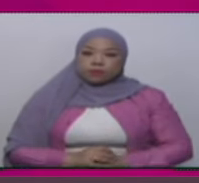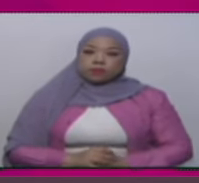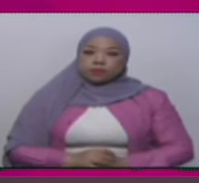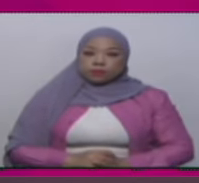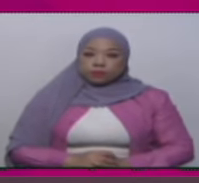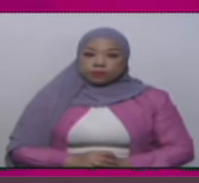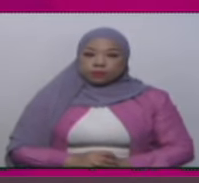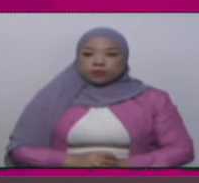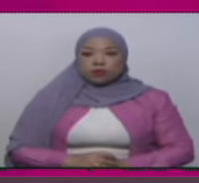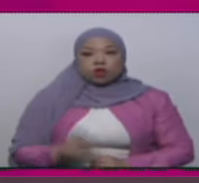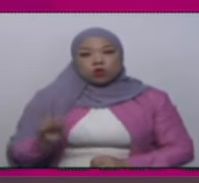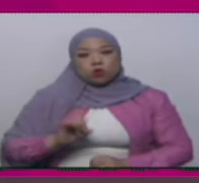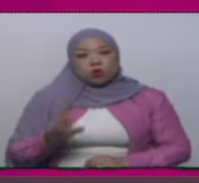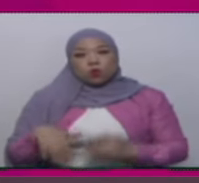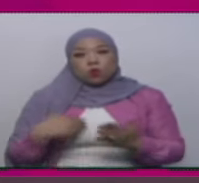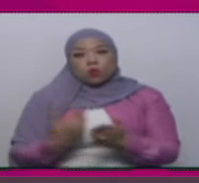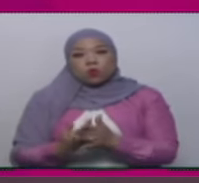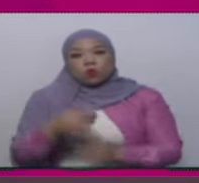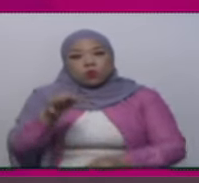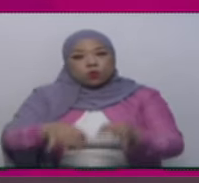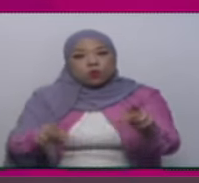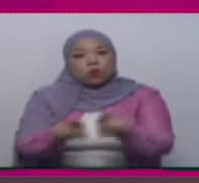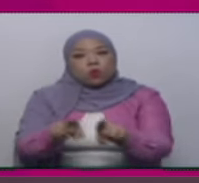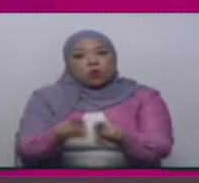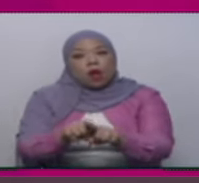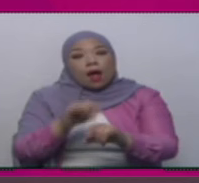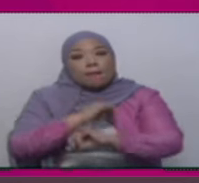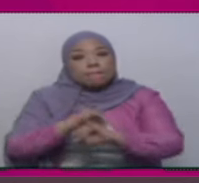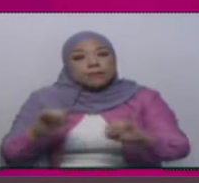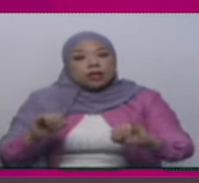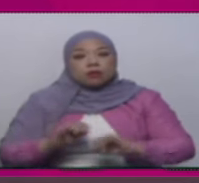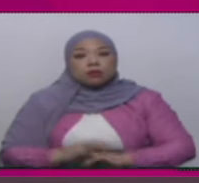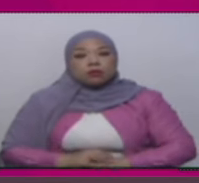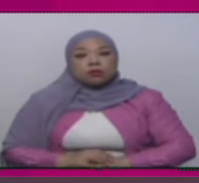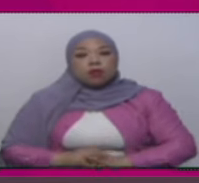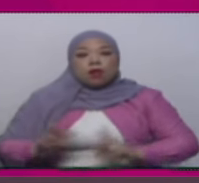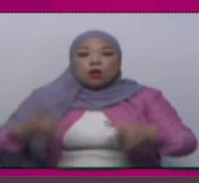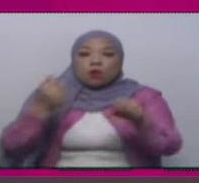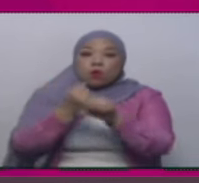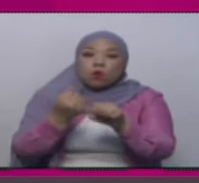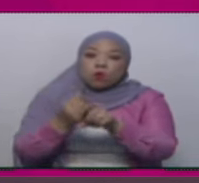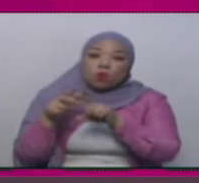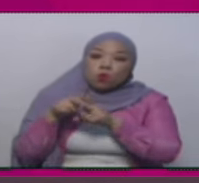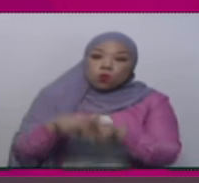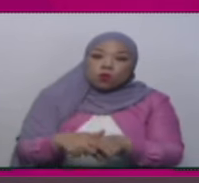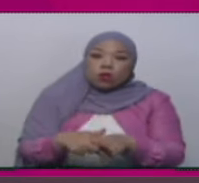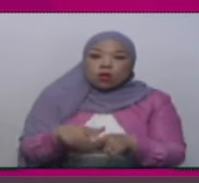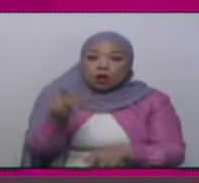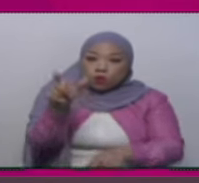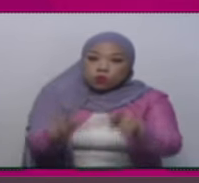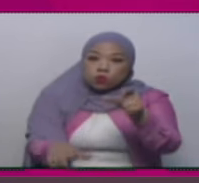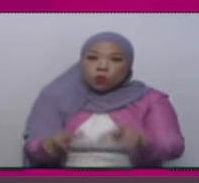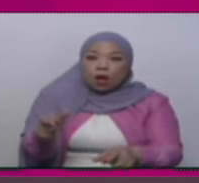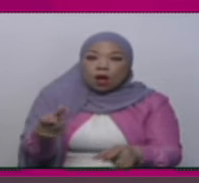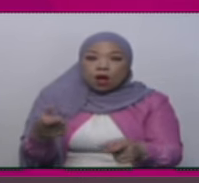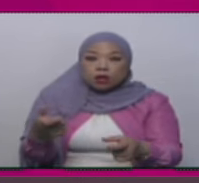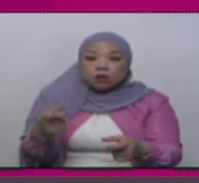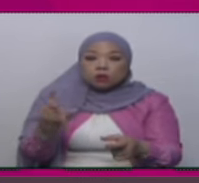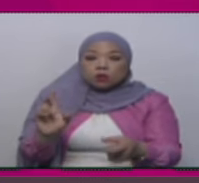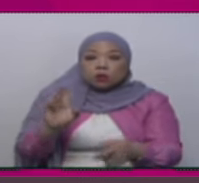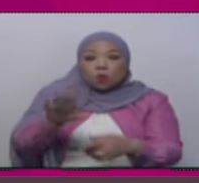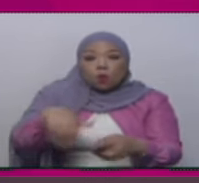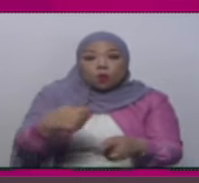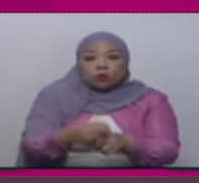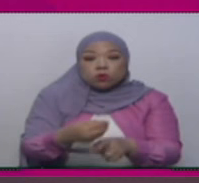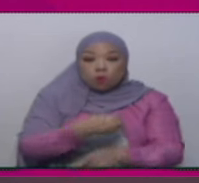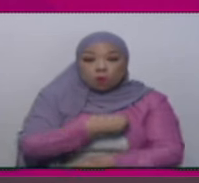conquistar a Checoslovaquia, que se lo permitían. Le permitían conquistar Checoslovaquia o tomar Polonia,